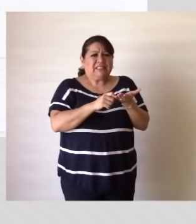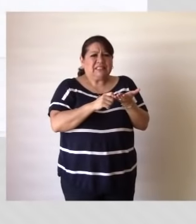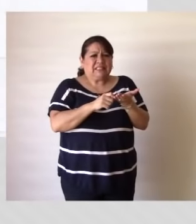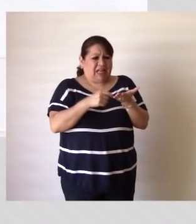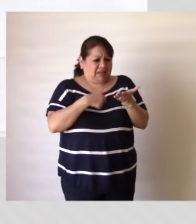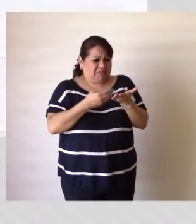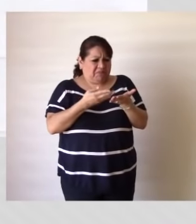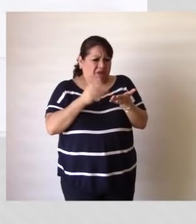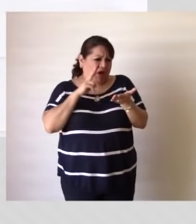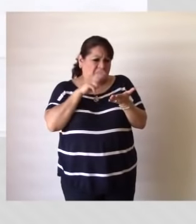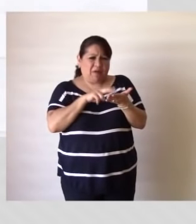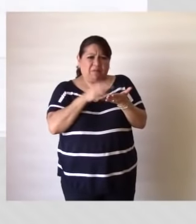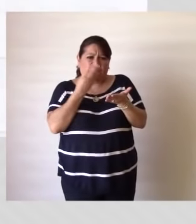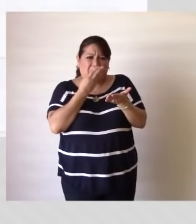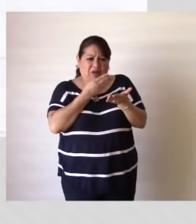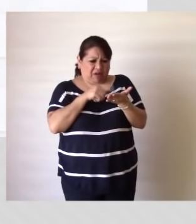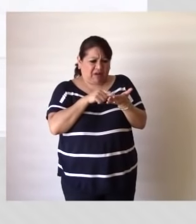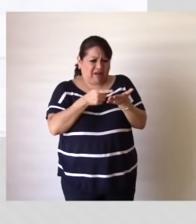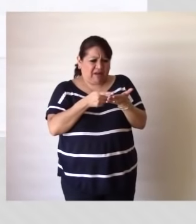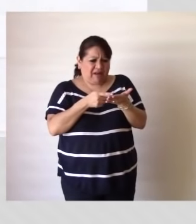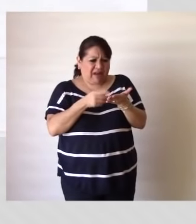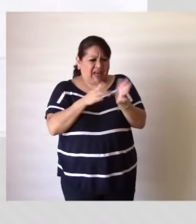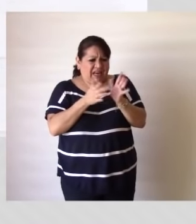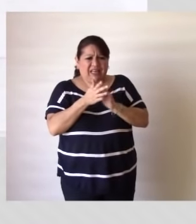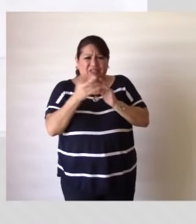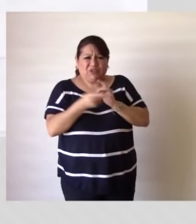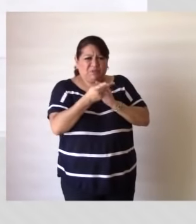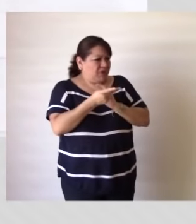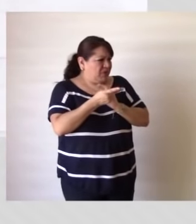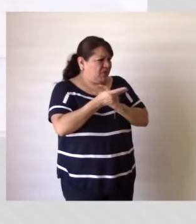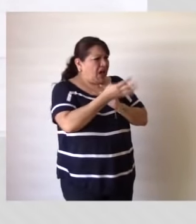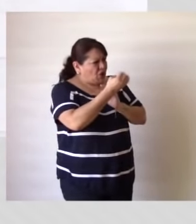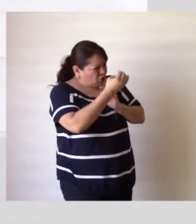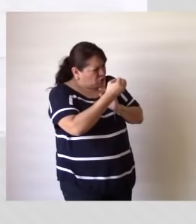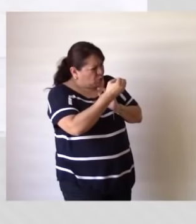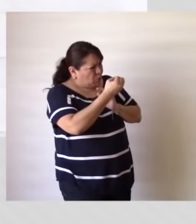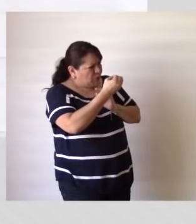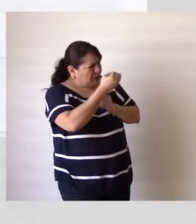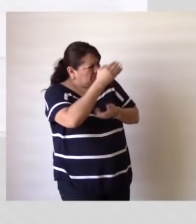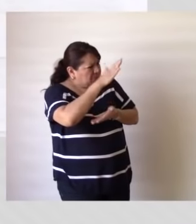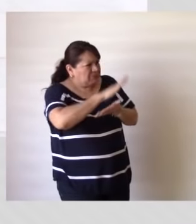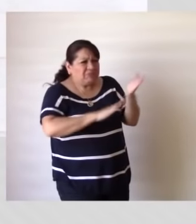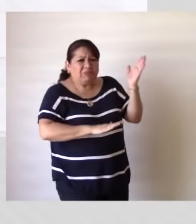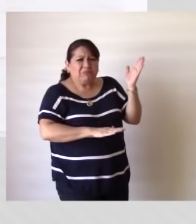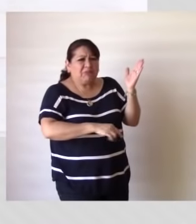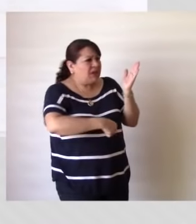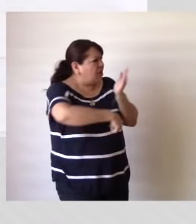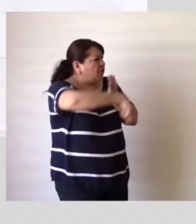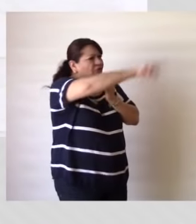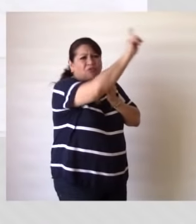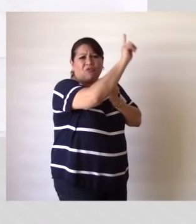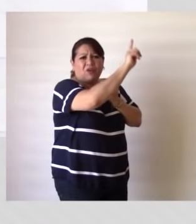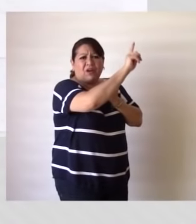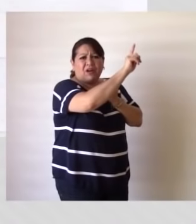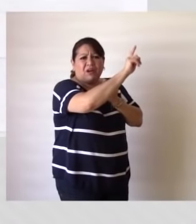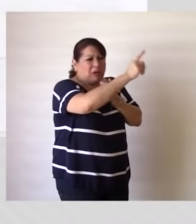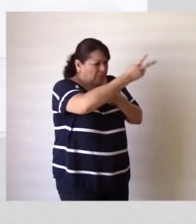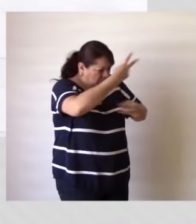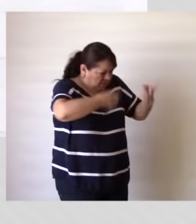están los y los otros 9 también tendrían que haber venido a agradecer la falta de